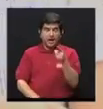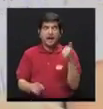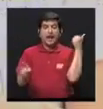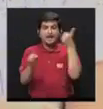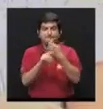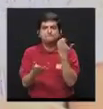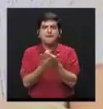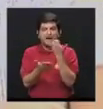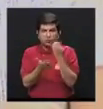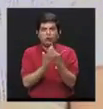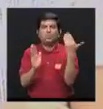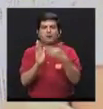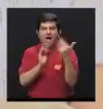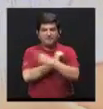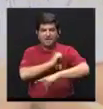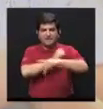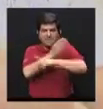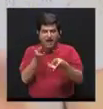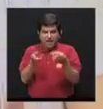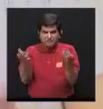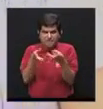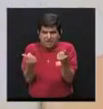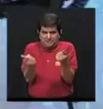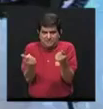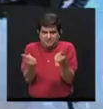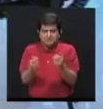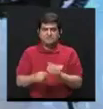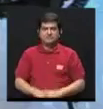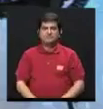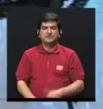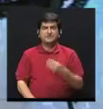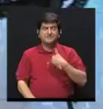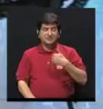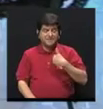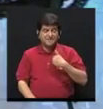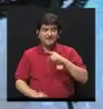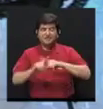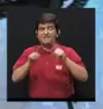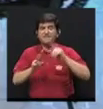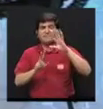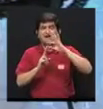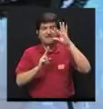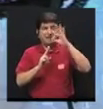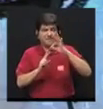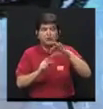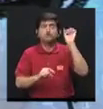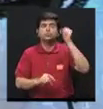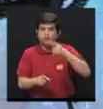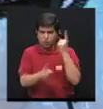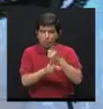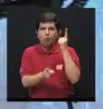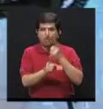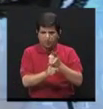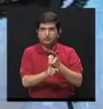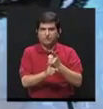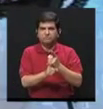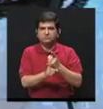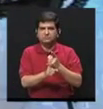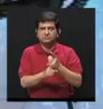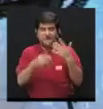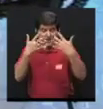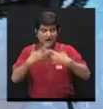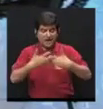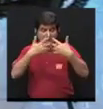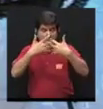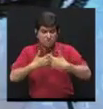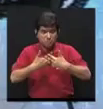sobre el país que lo produce, ¿no? Entonces, hay una cantidad de alternativas diferentes y sí, efectivamente, la industria de la biología